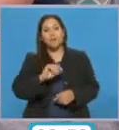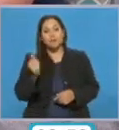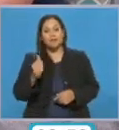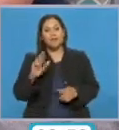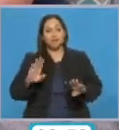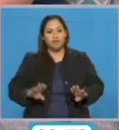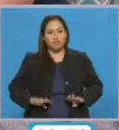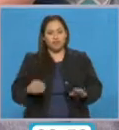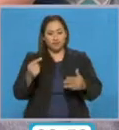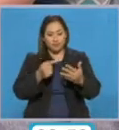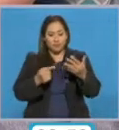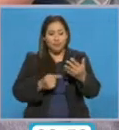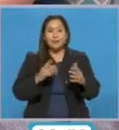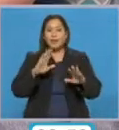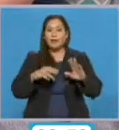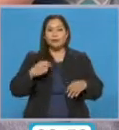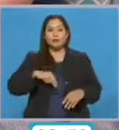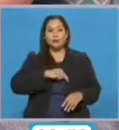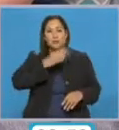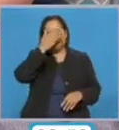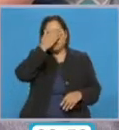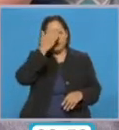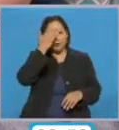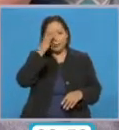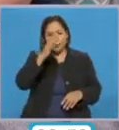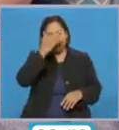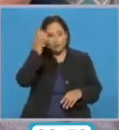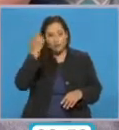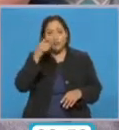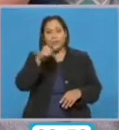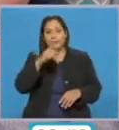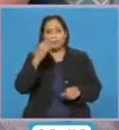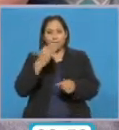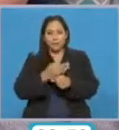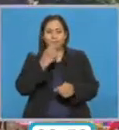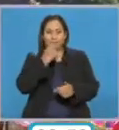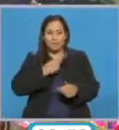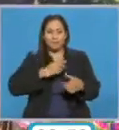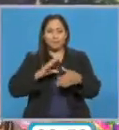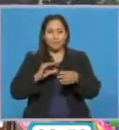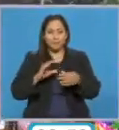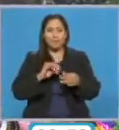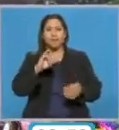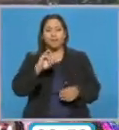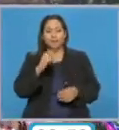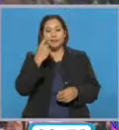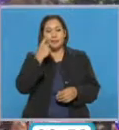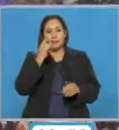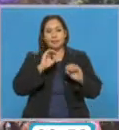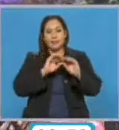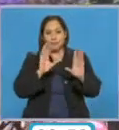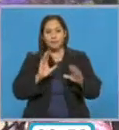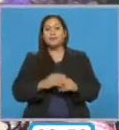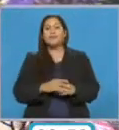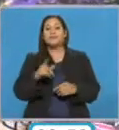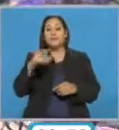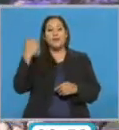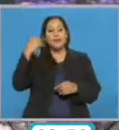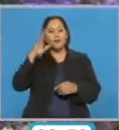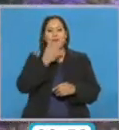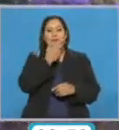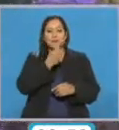facetas que muchas veces no conocemos y tú no las vas a descifrar. Pues sí, efectivamente, bueno, fue un